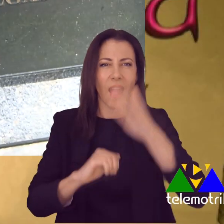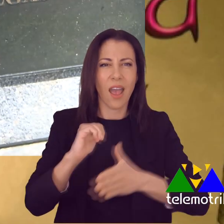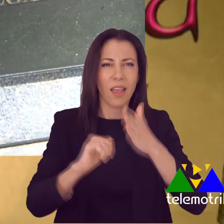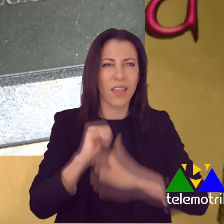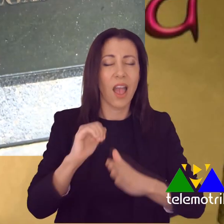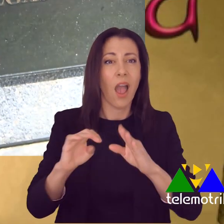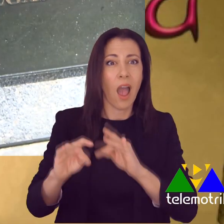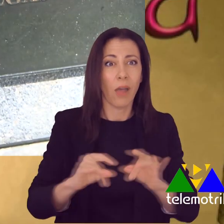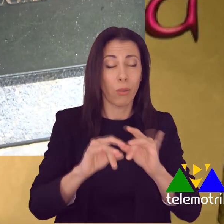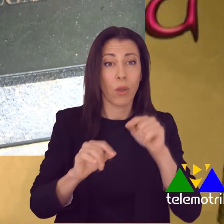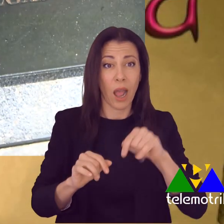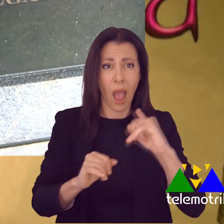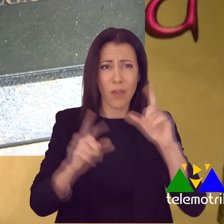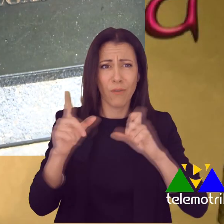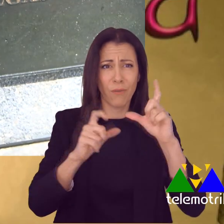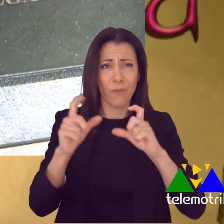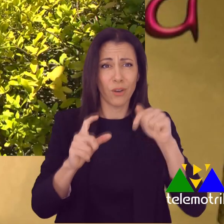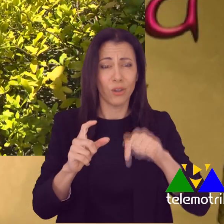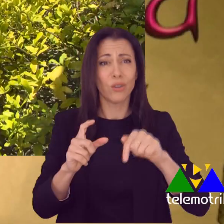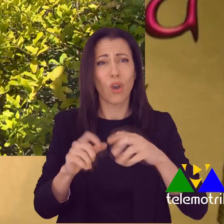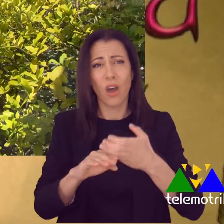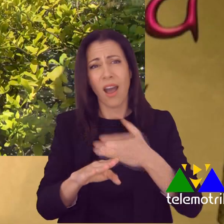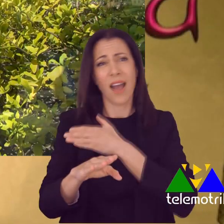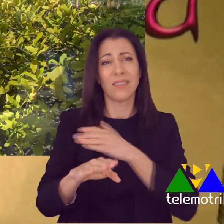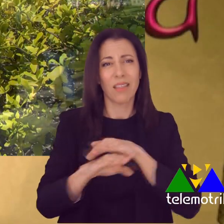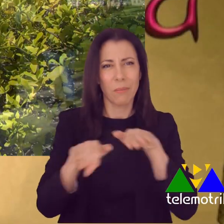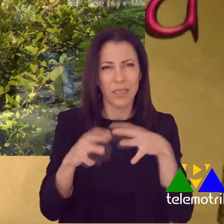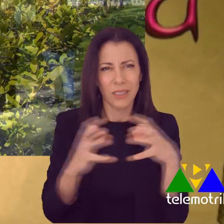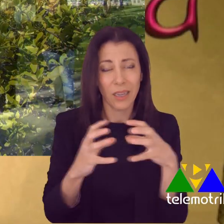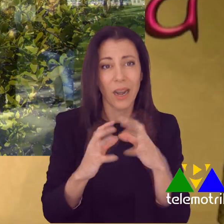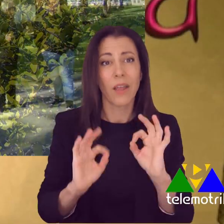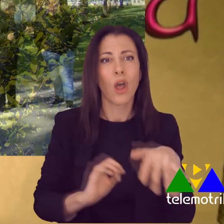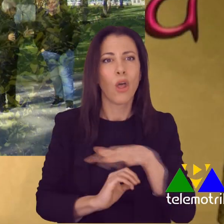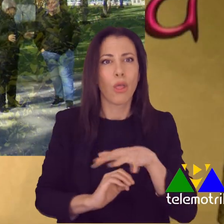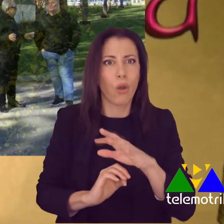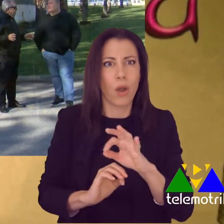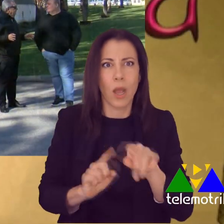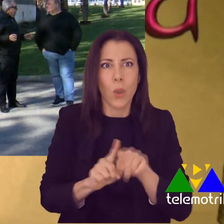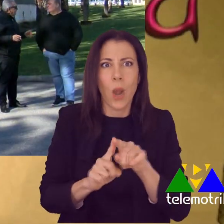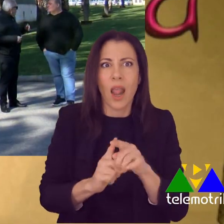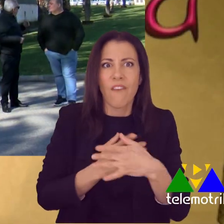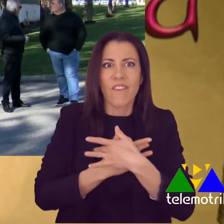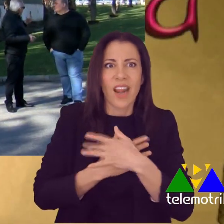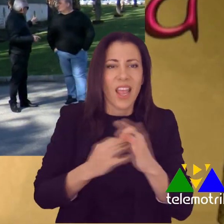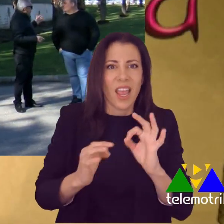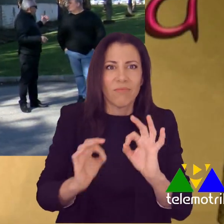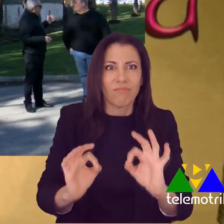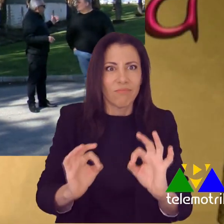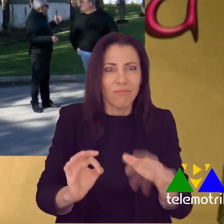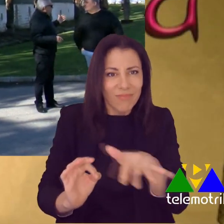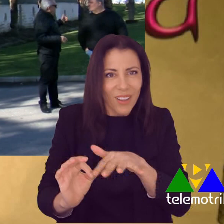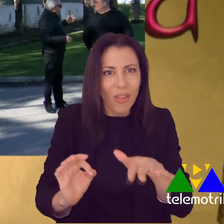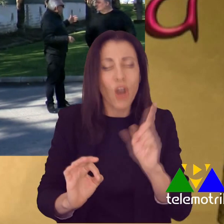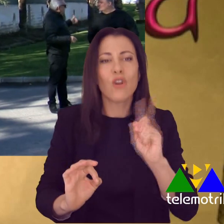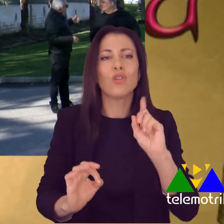esta zona antes de Villa Astrida, de Playa Granada, y era una zona virgen absolutamente. No me refiero a la zona